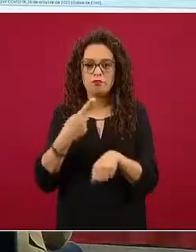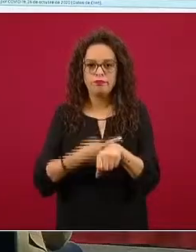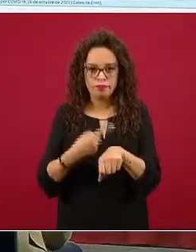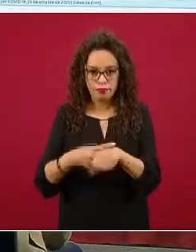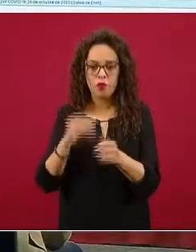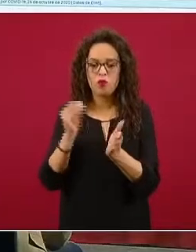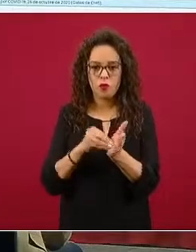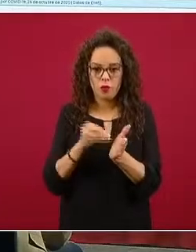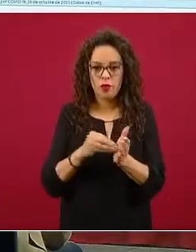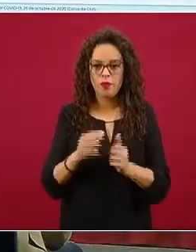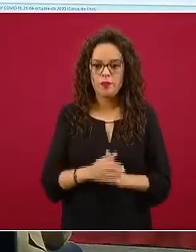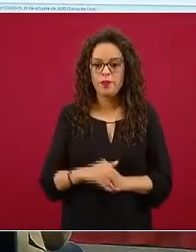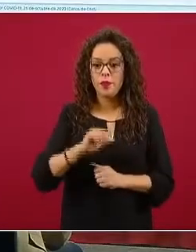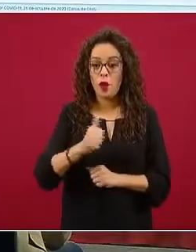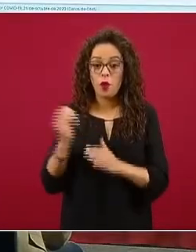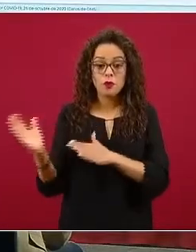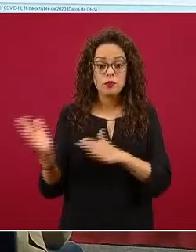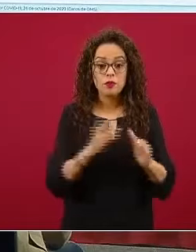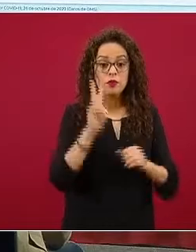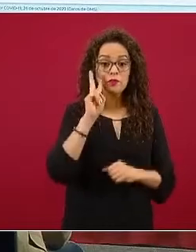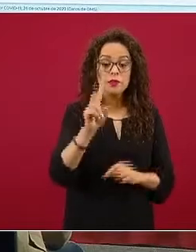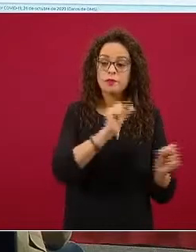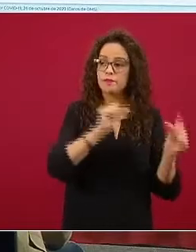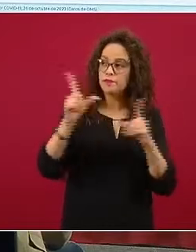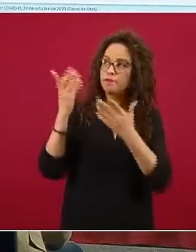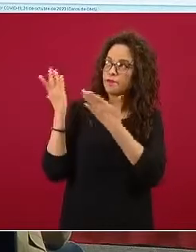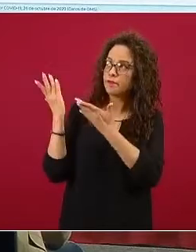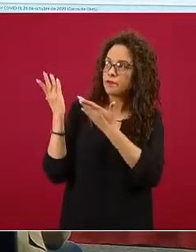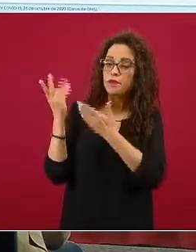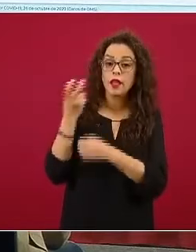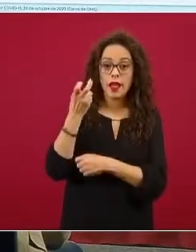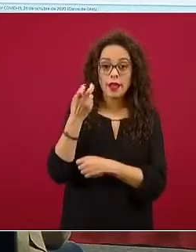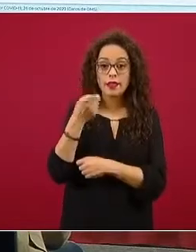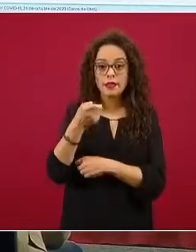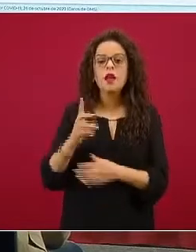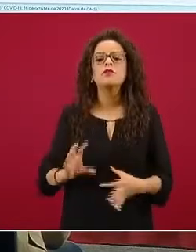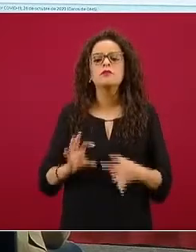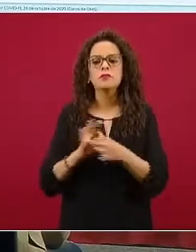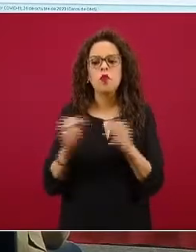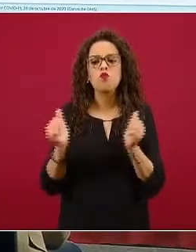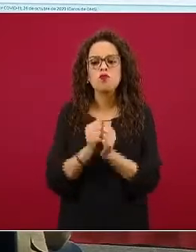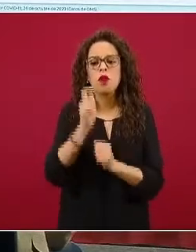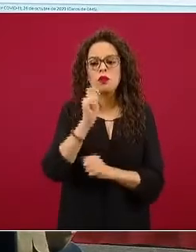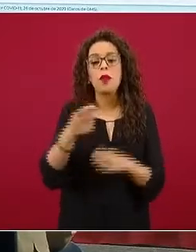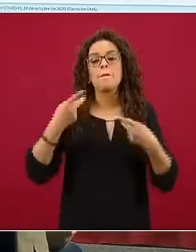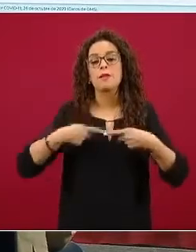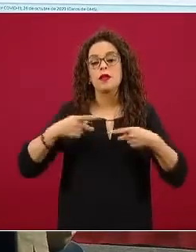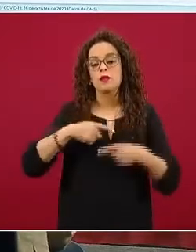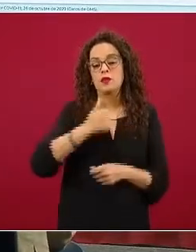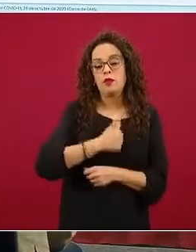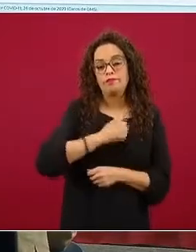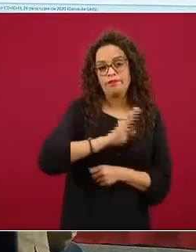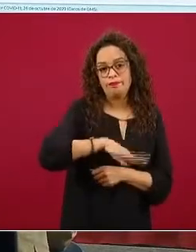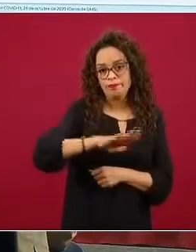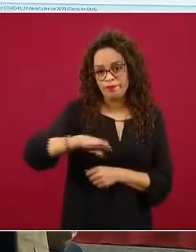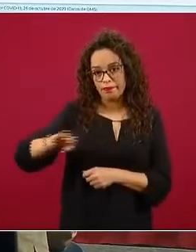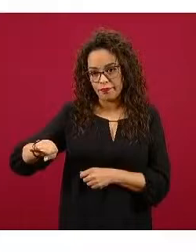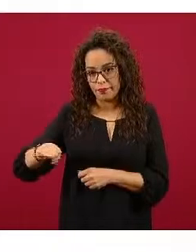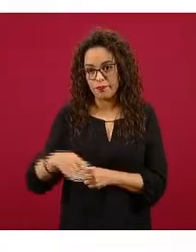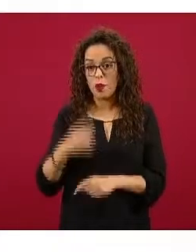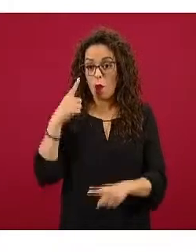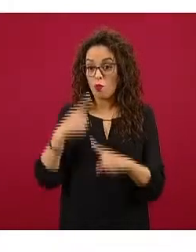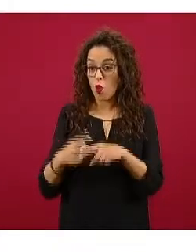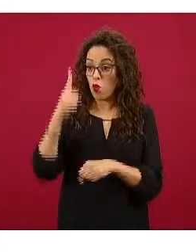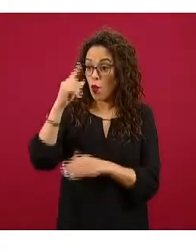vemos gráfica similar, pero ahora enfocada a las defunciones nuevas por millón, y entonces aquí podemos ver que